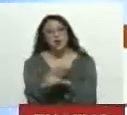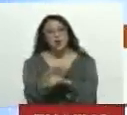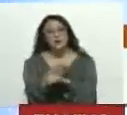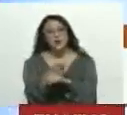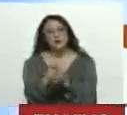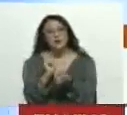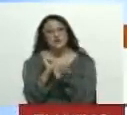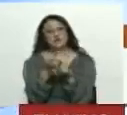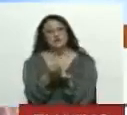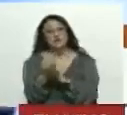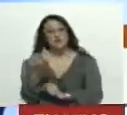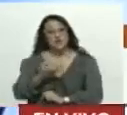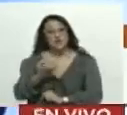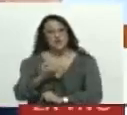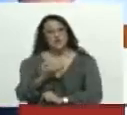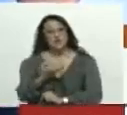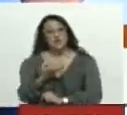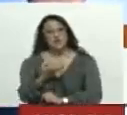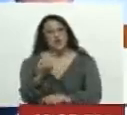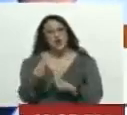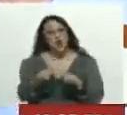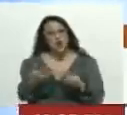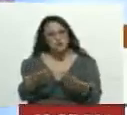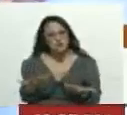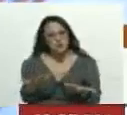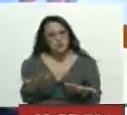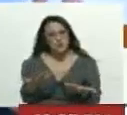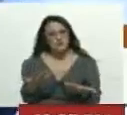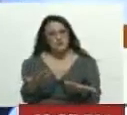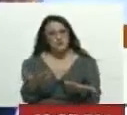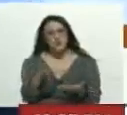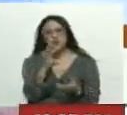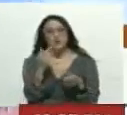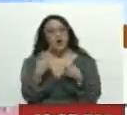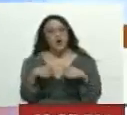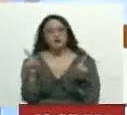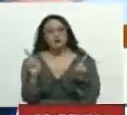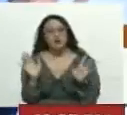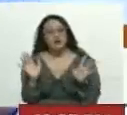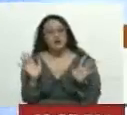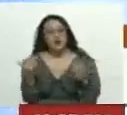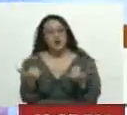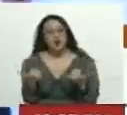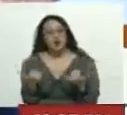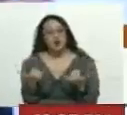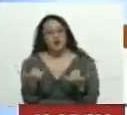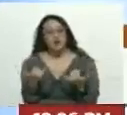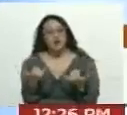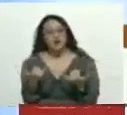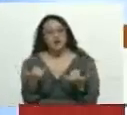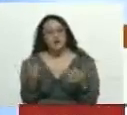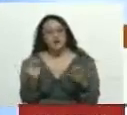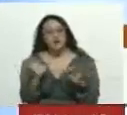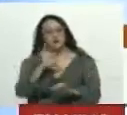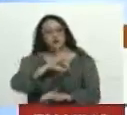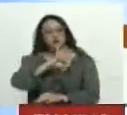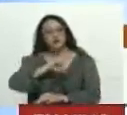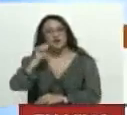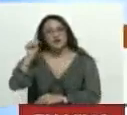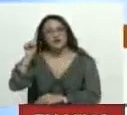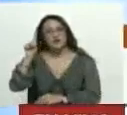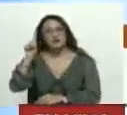transformemos la realidad y cómo no hay otra cosa en la actualidad que no sea a través del socialismo